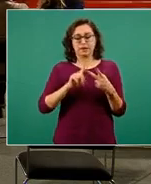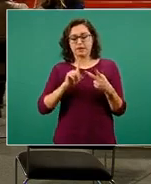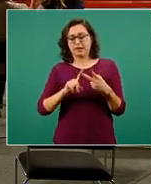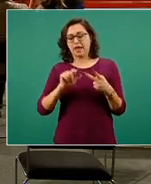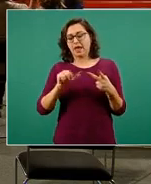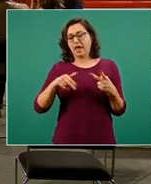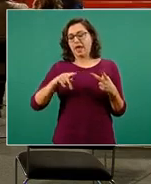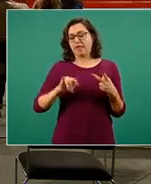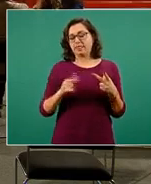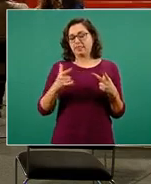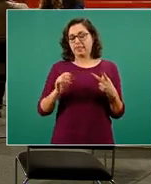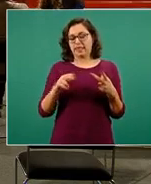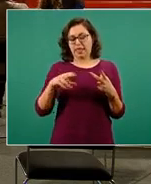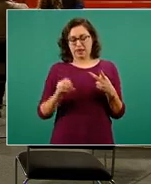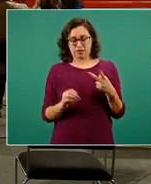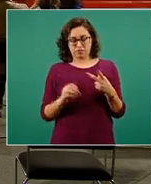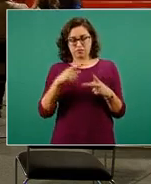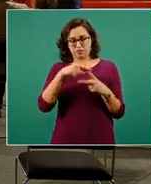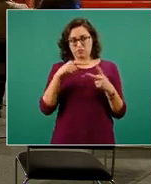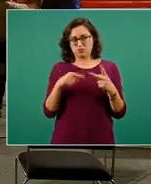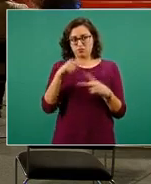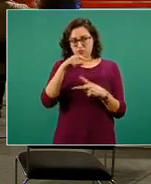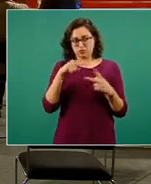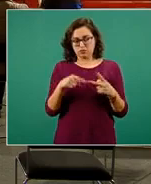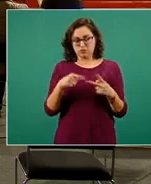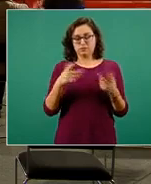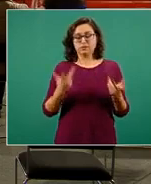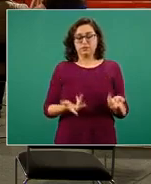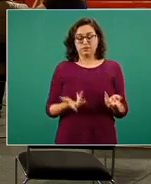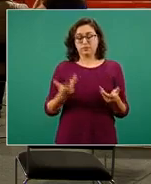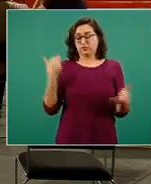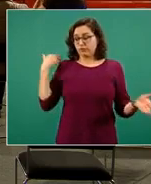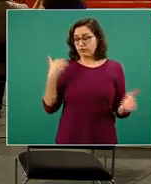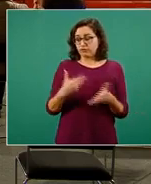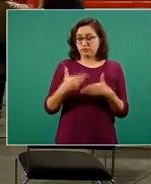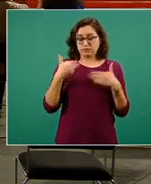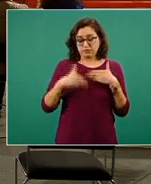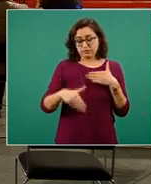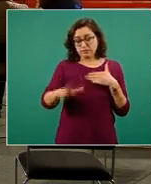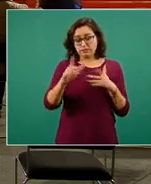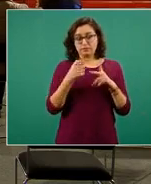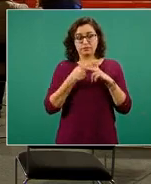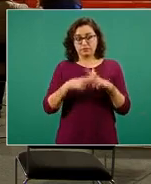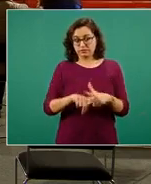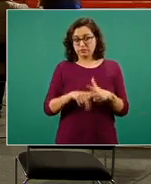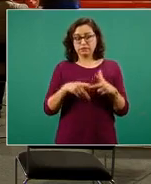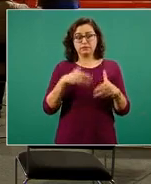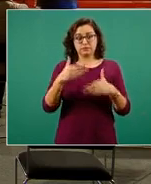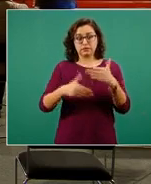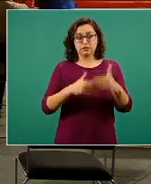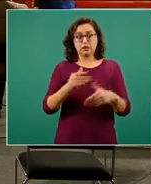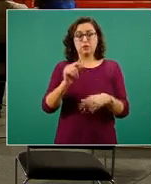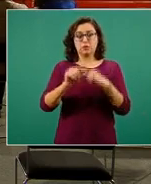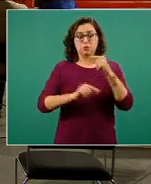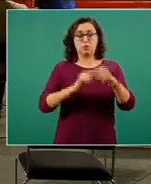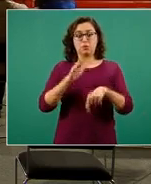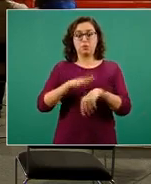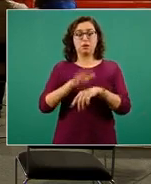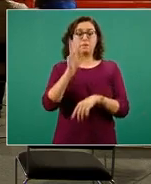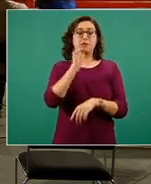antígeno. Actualmente y todavía, y desde el inicio, y cada vez se han incrementado más por indicaciones